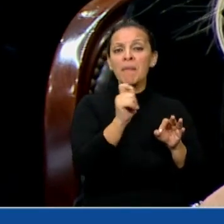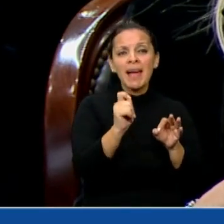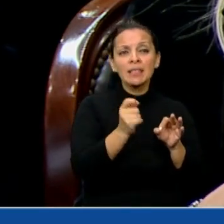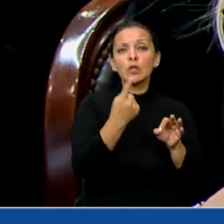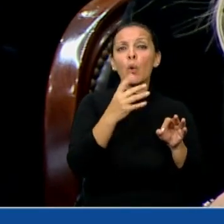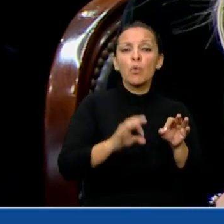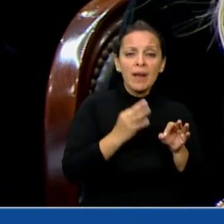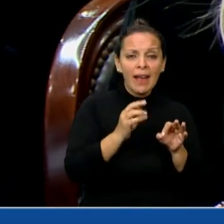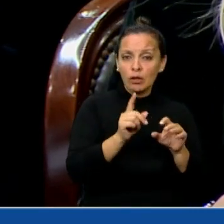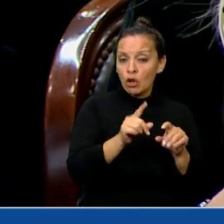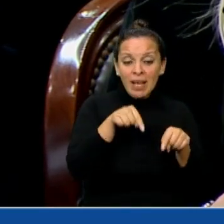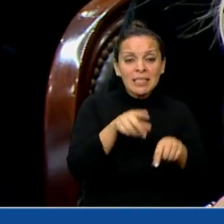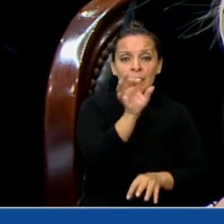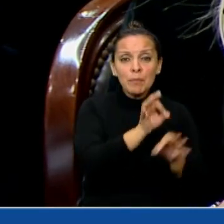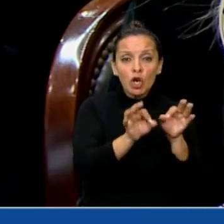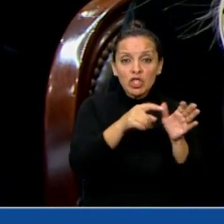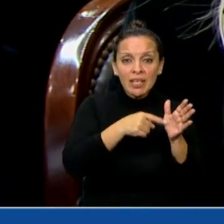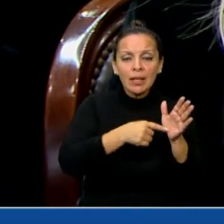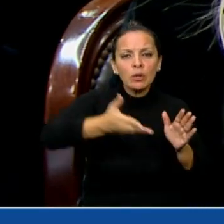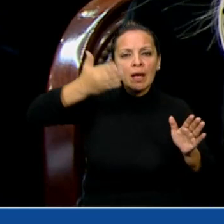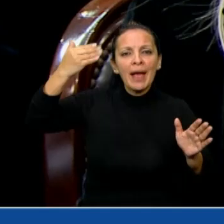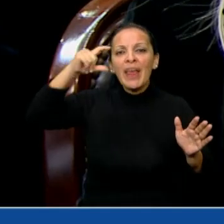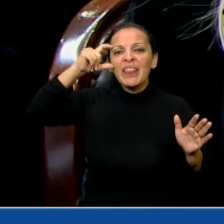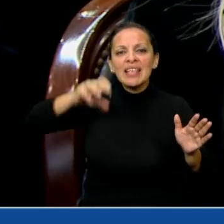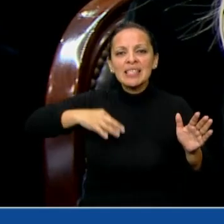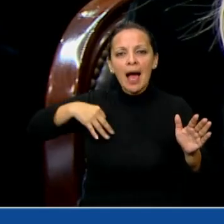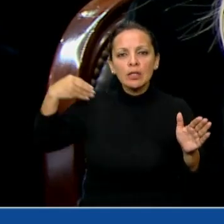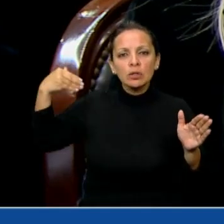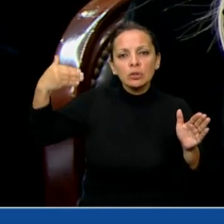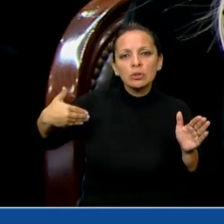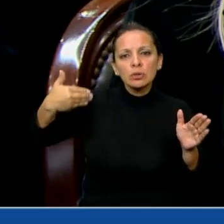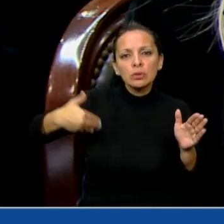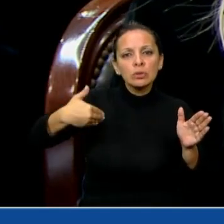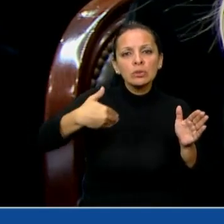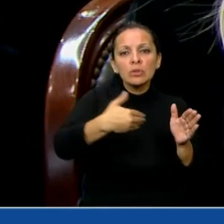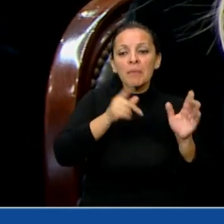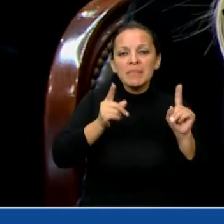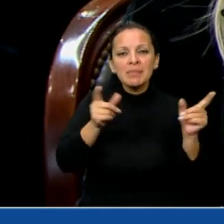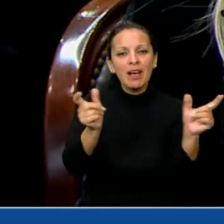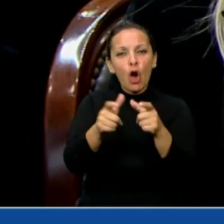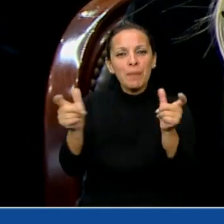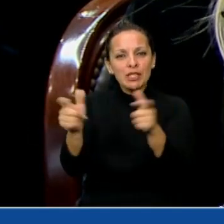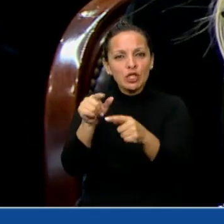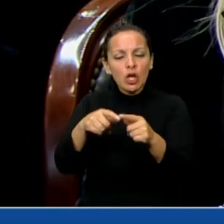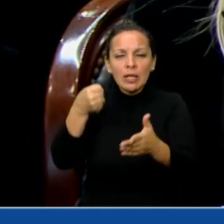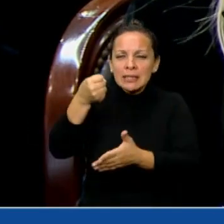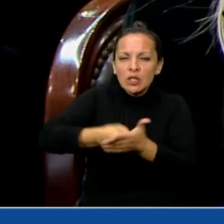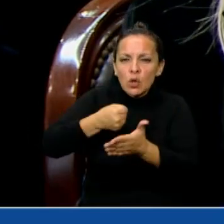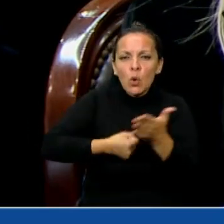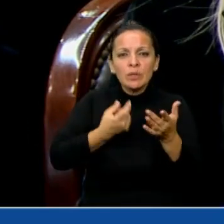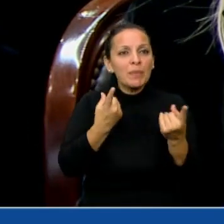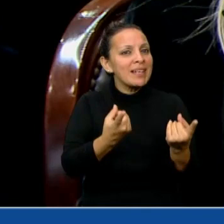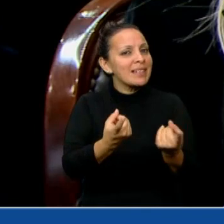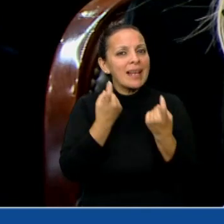más de 10 años que ellos vienen trabajando y luchando por estas herramientas que